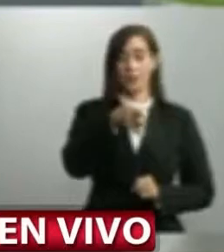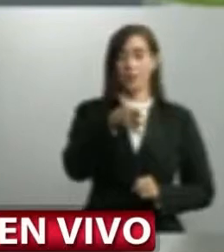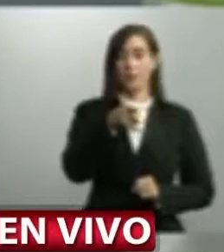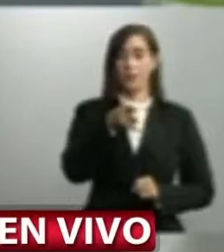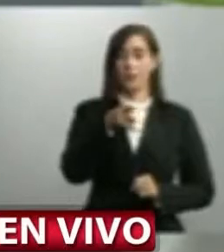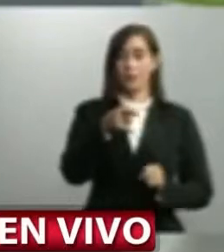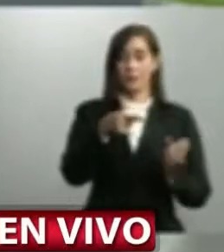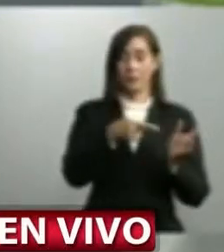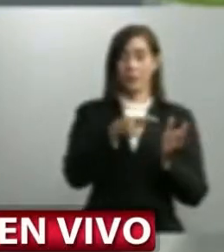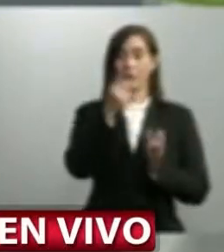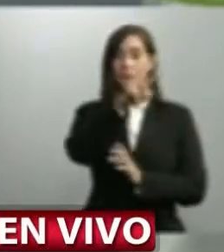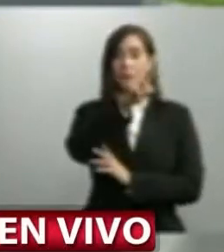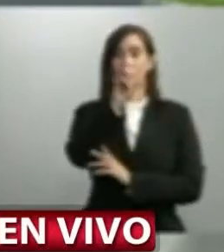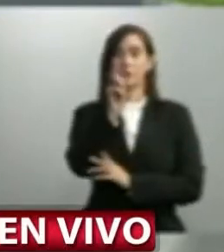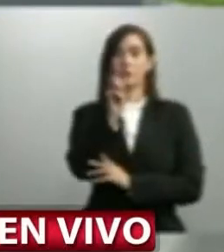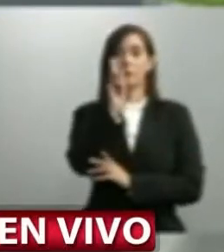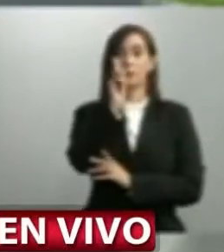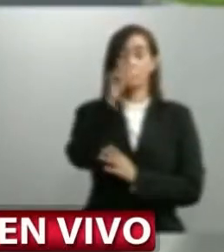registraron